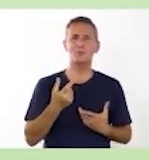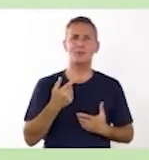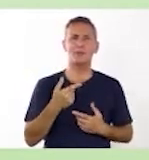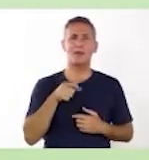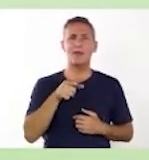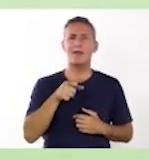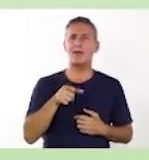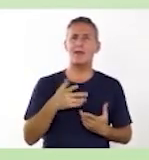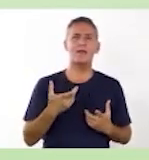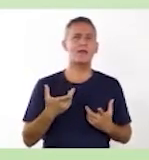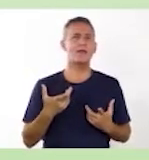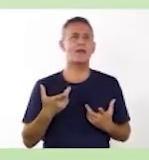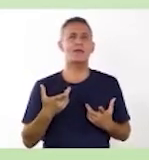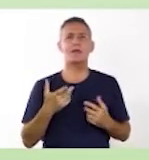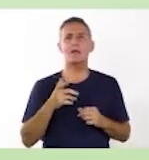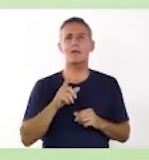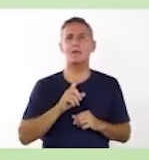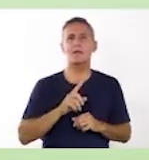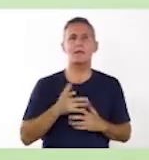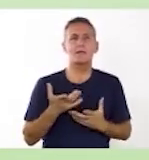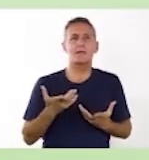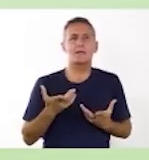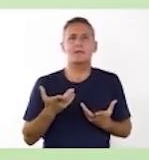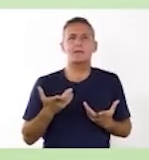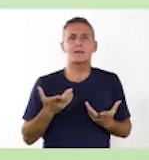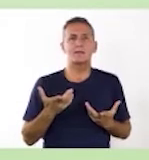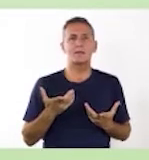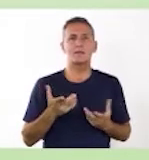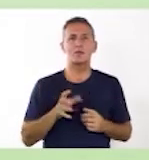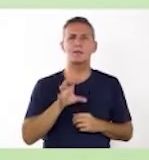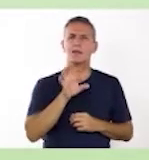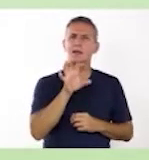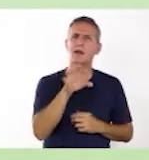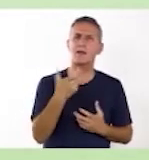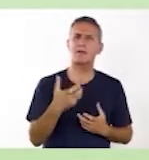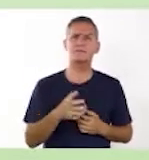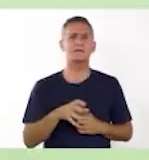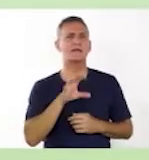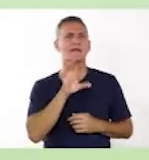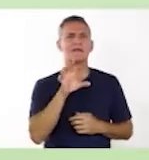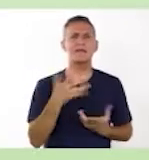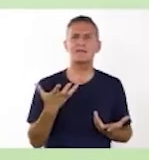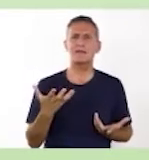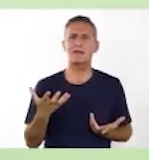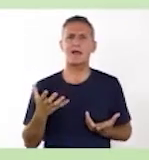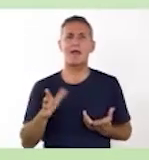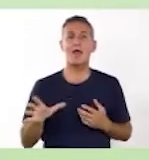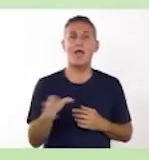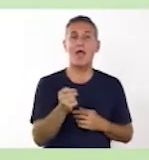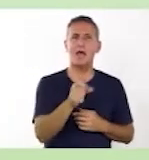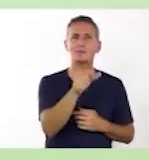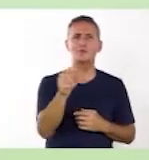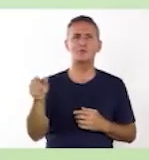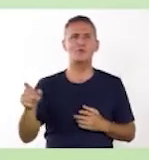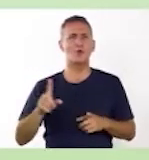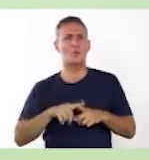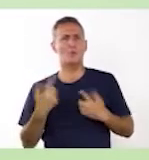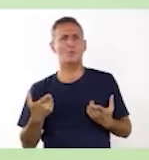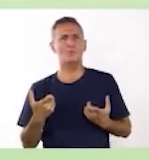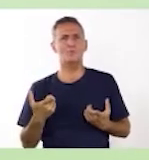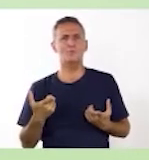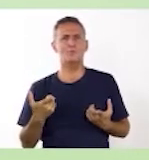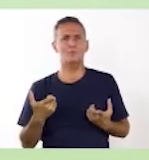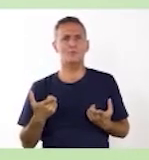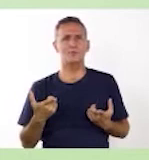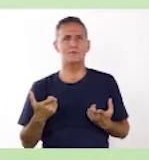como ella está ciega, ciega por Tartufo. Y está regañando, está criticando a todos